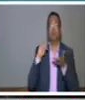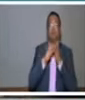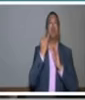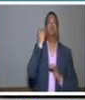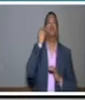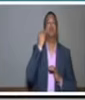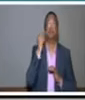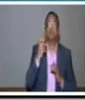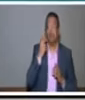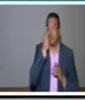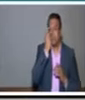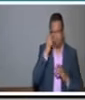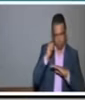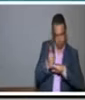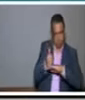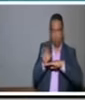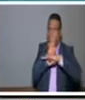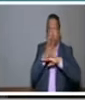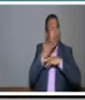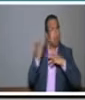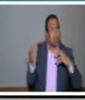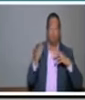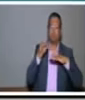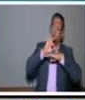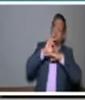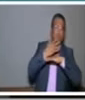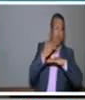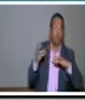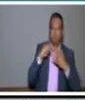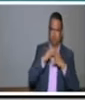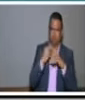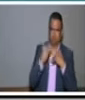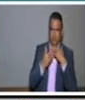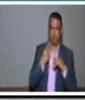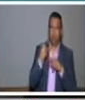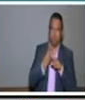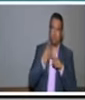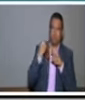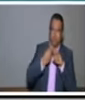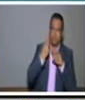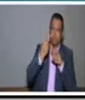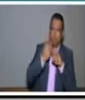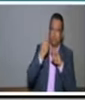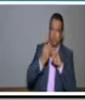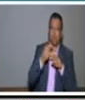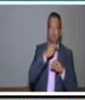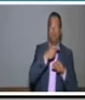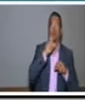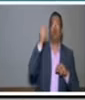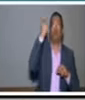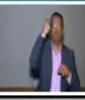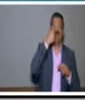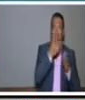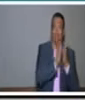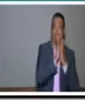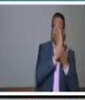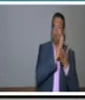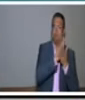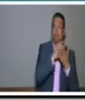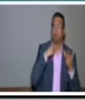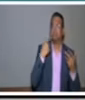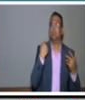un negocio y a los 6 meses... usted tenga el tiempo para darle toda la documentación que el gobierno exige. El gobierno no